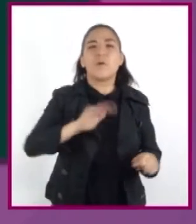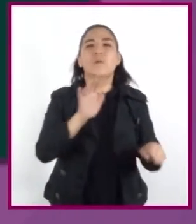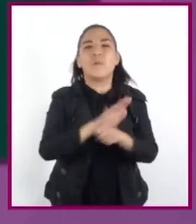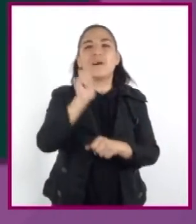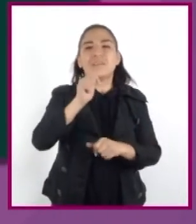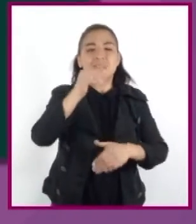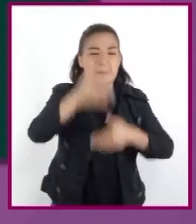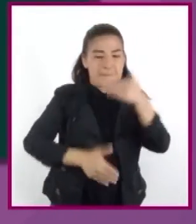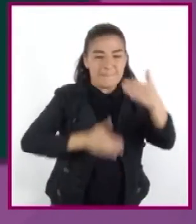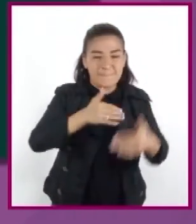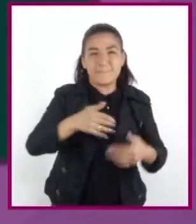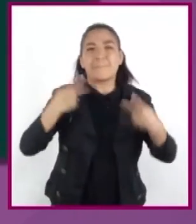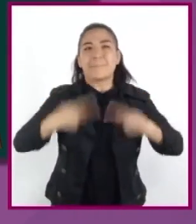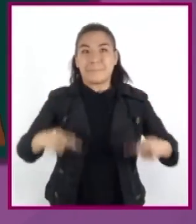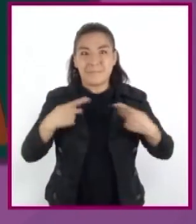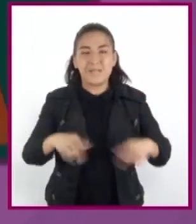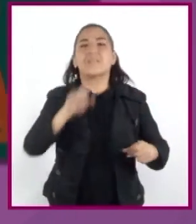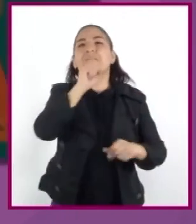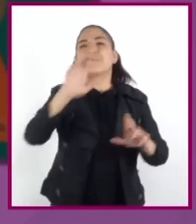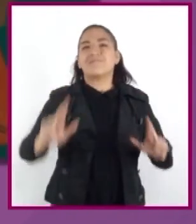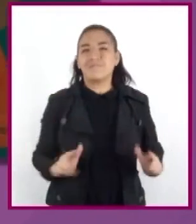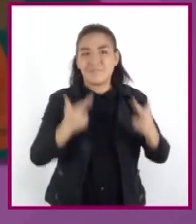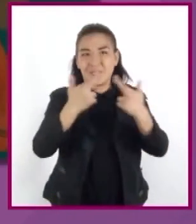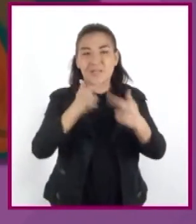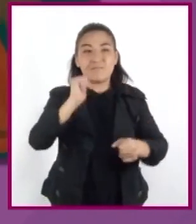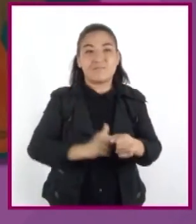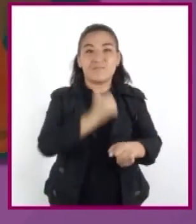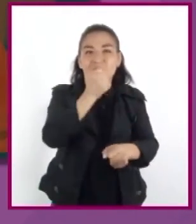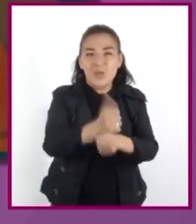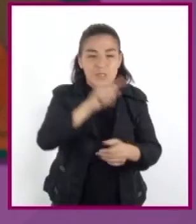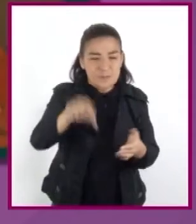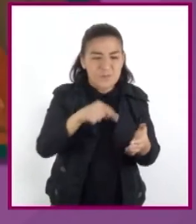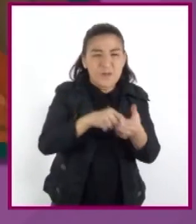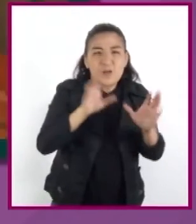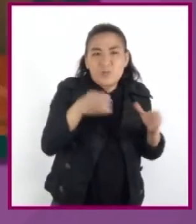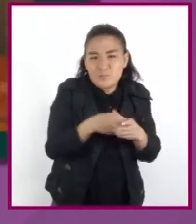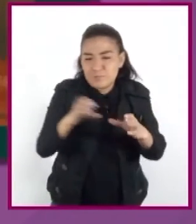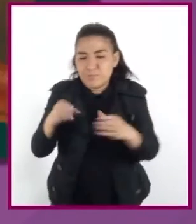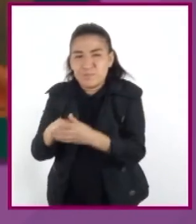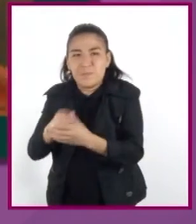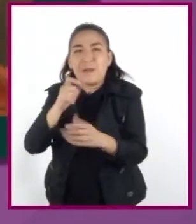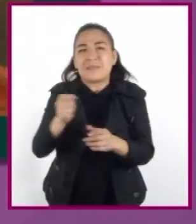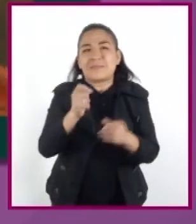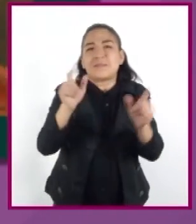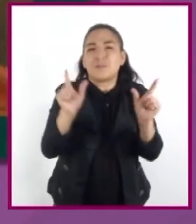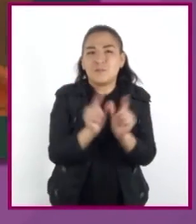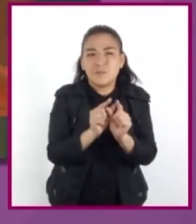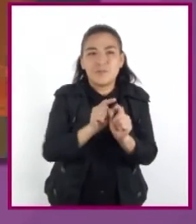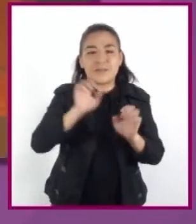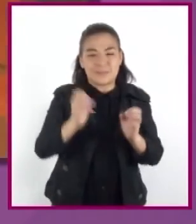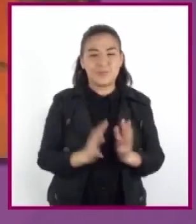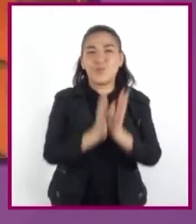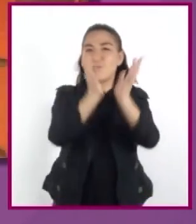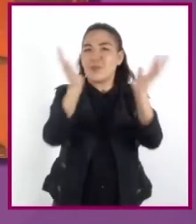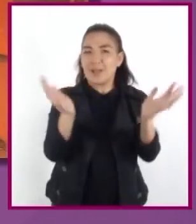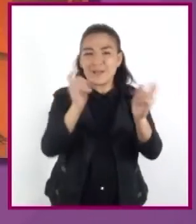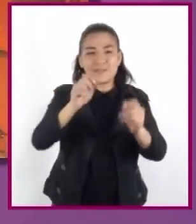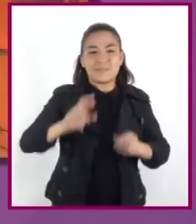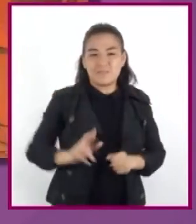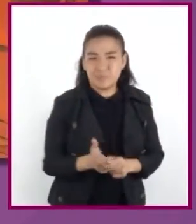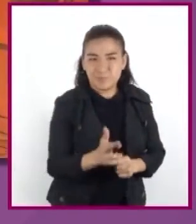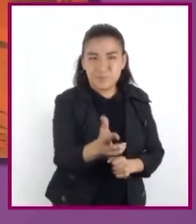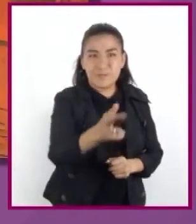homogeneidad social y religiosa que se establecieron en pequeñas aldeas, junto a fuentes fluviales que favorecieron la